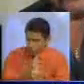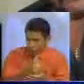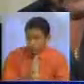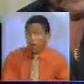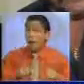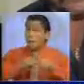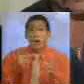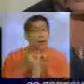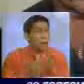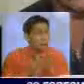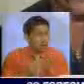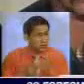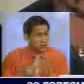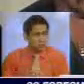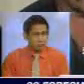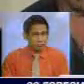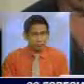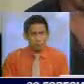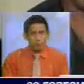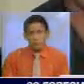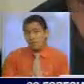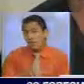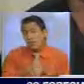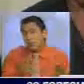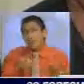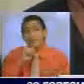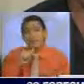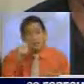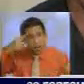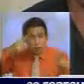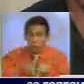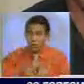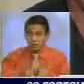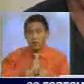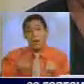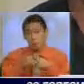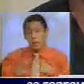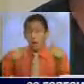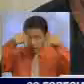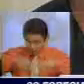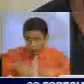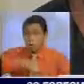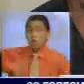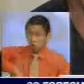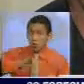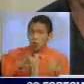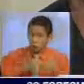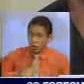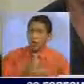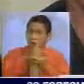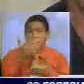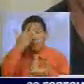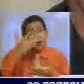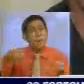que pasa es que no se da abasto, son muchos los casos que ya están y siguen naciendo niñitos con